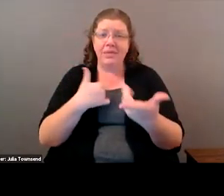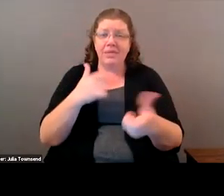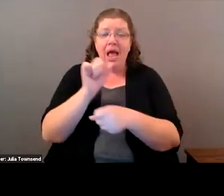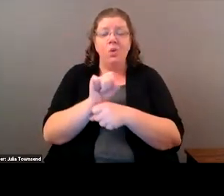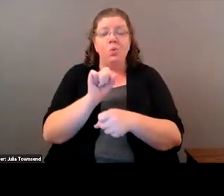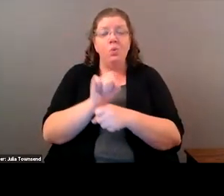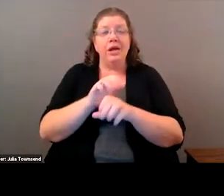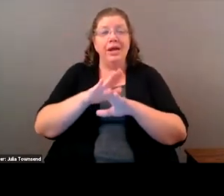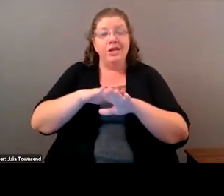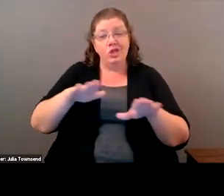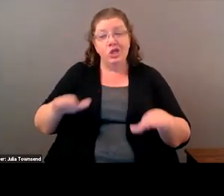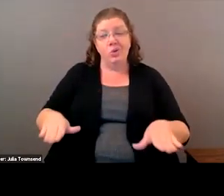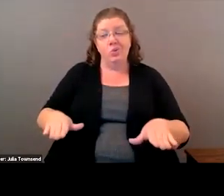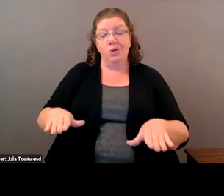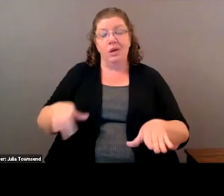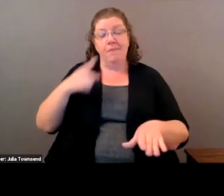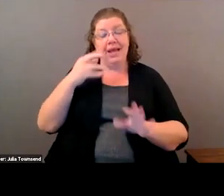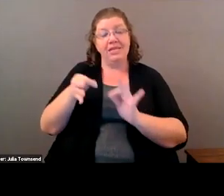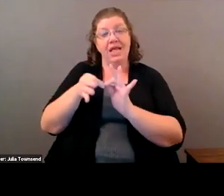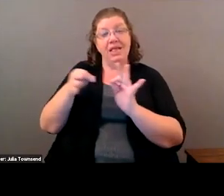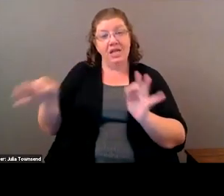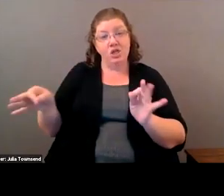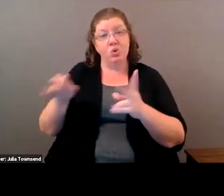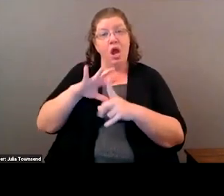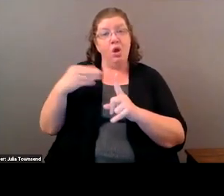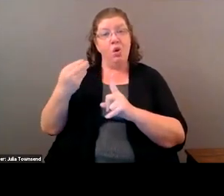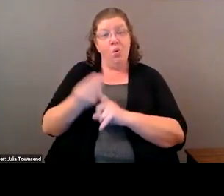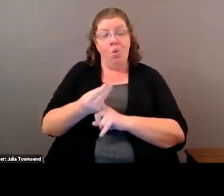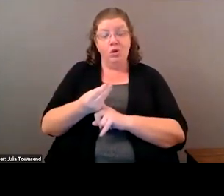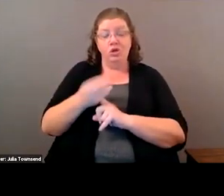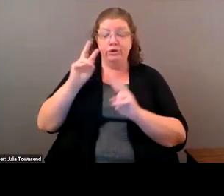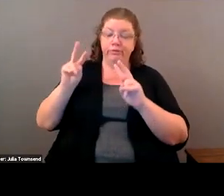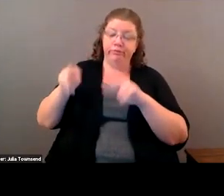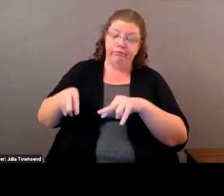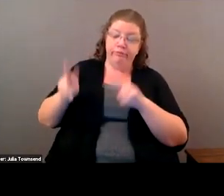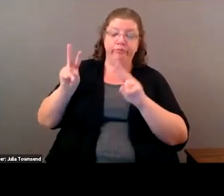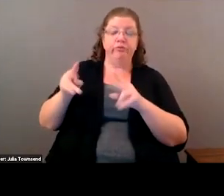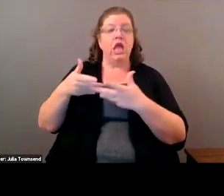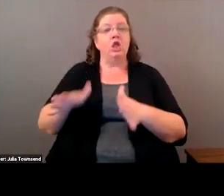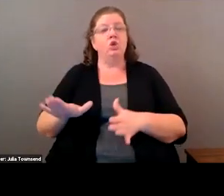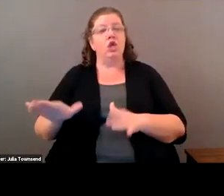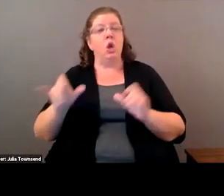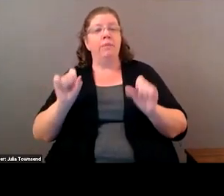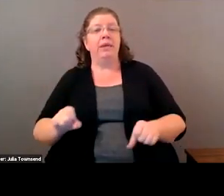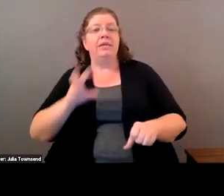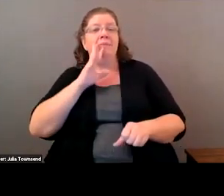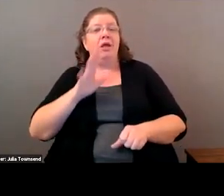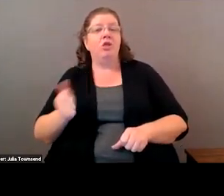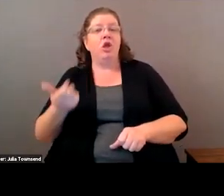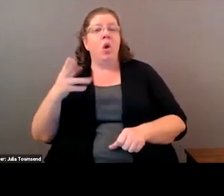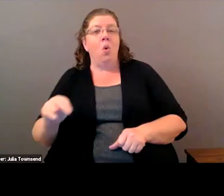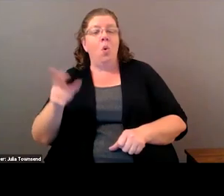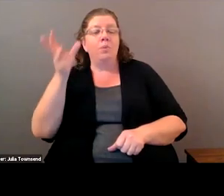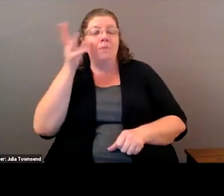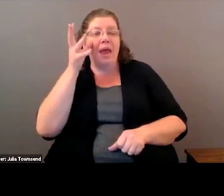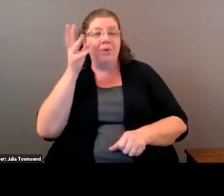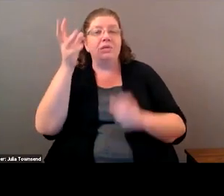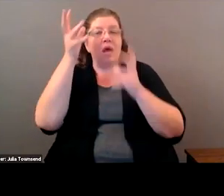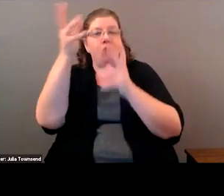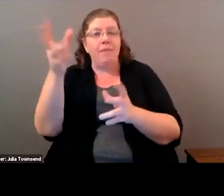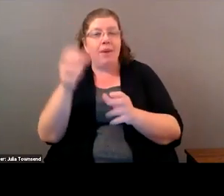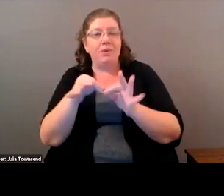con quien yo trabajo son niños que debido a devaluaciones lingüísticas y culturales pierden su capacidad